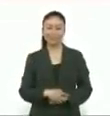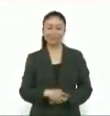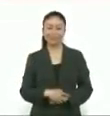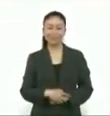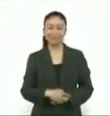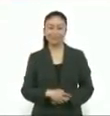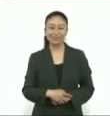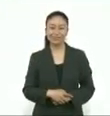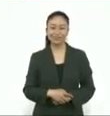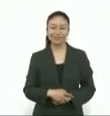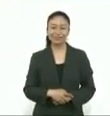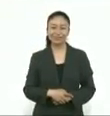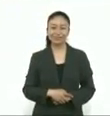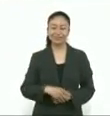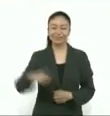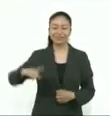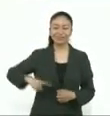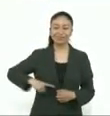¡Que viva la mujer!